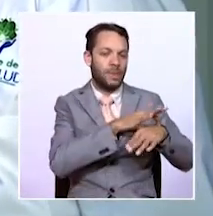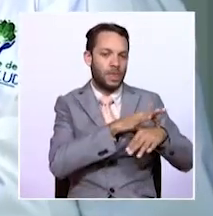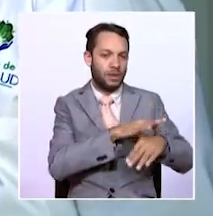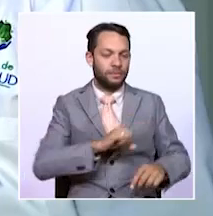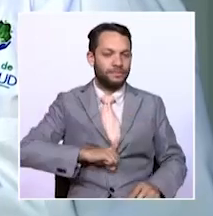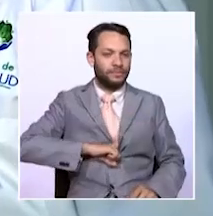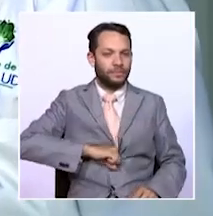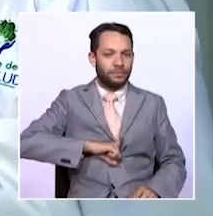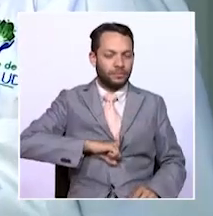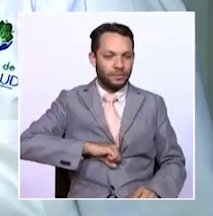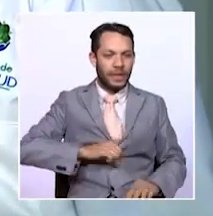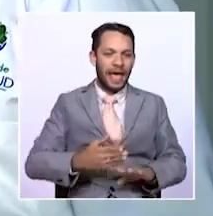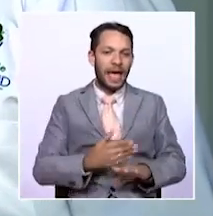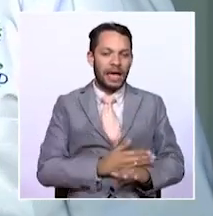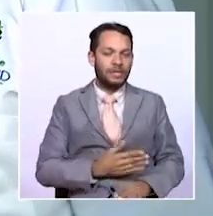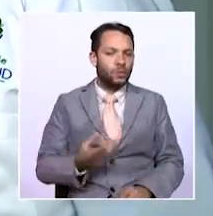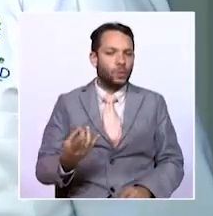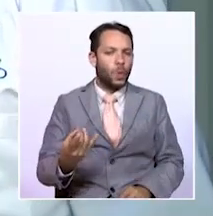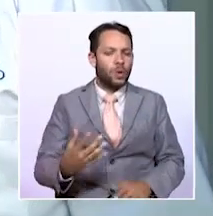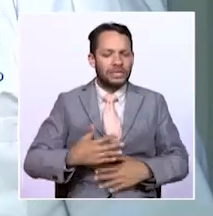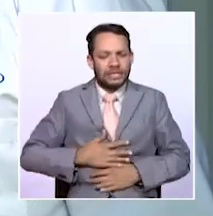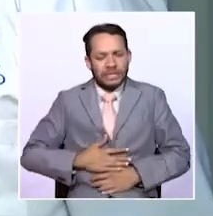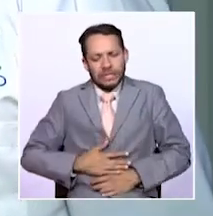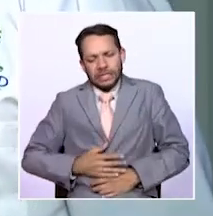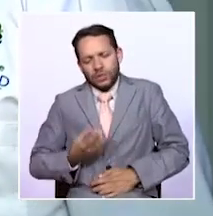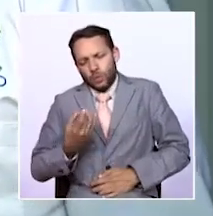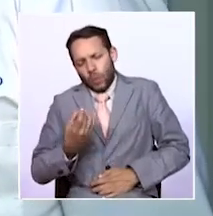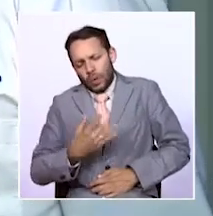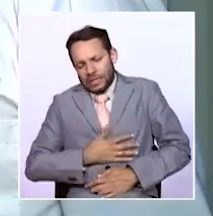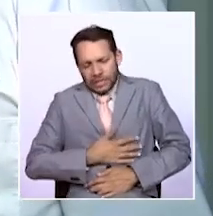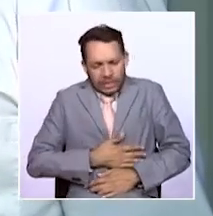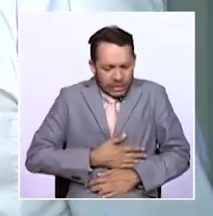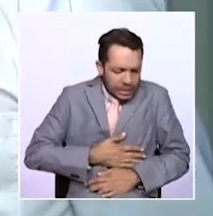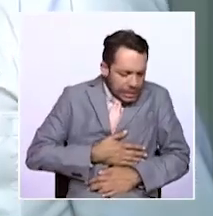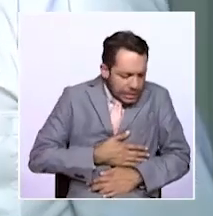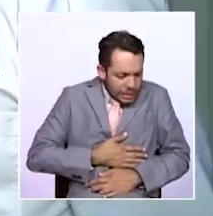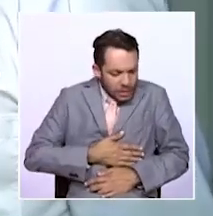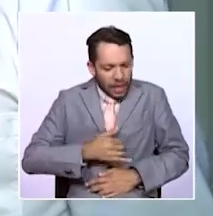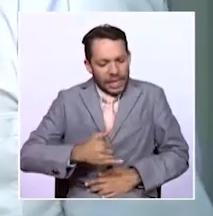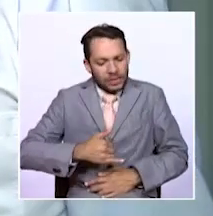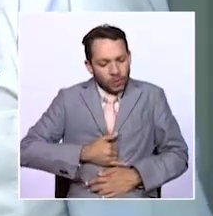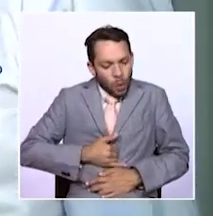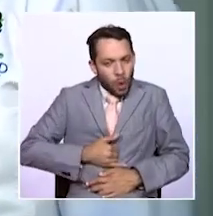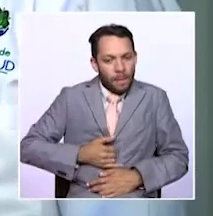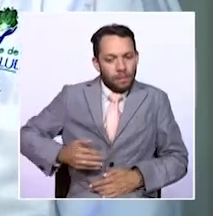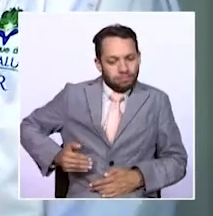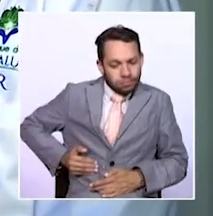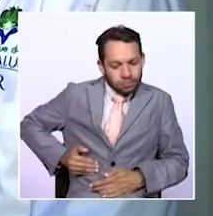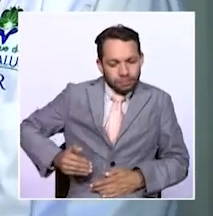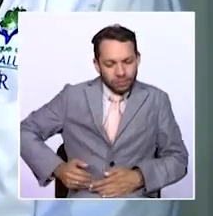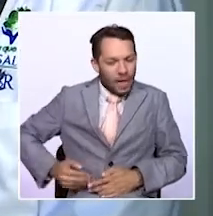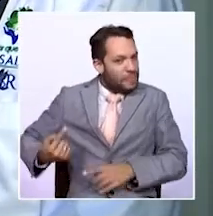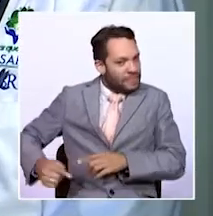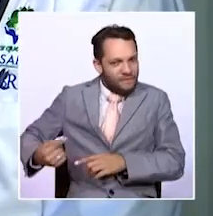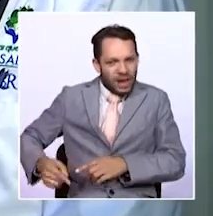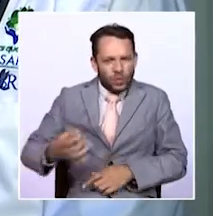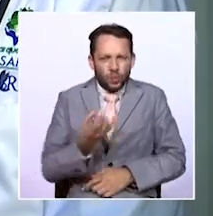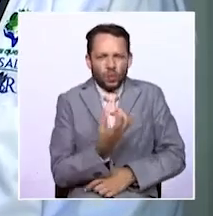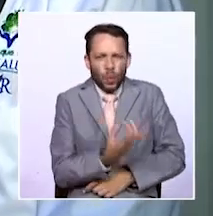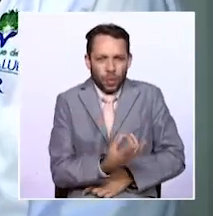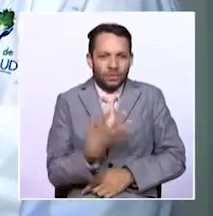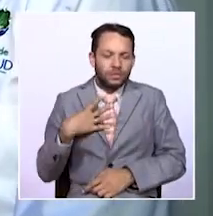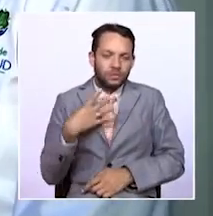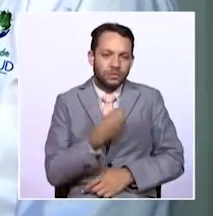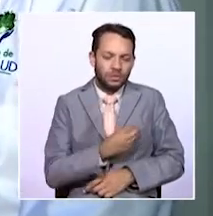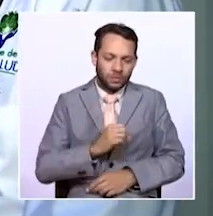el paciente acusa un dolor muy agudo. En ese caso, vemos en la ecografía perfectamente si se trata de